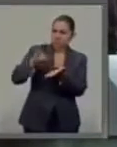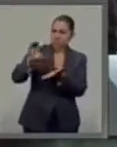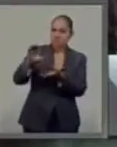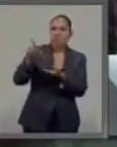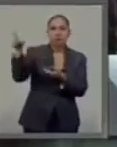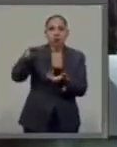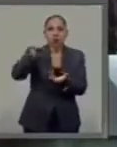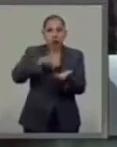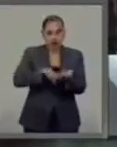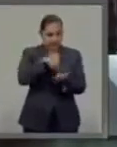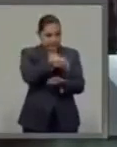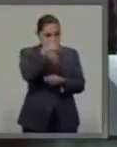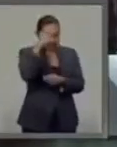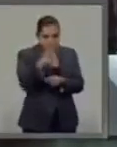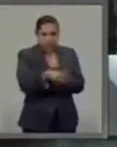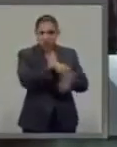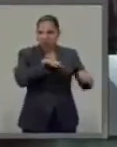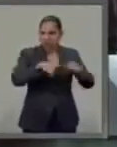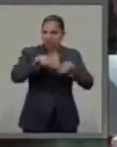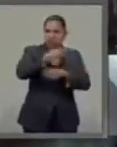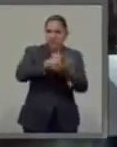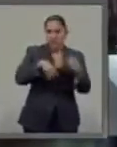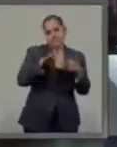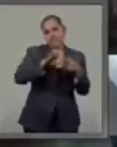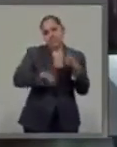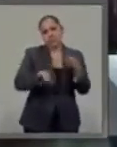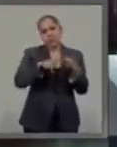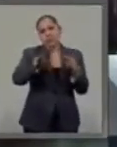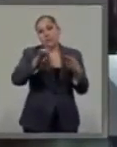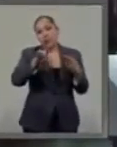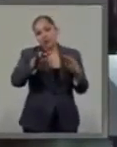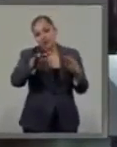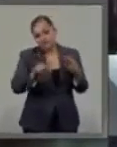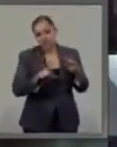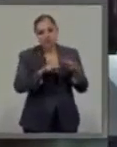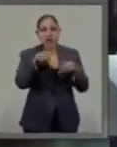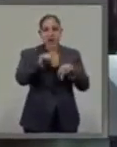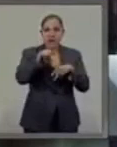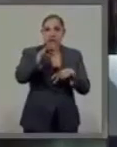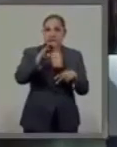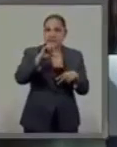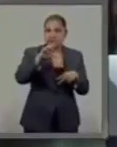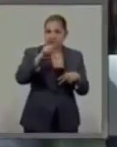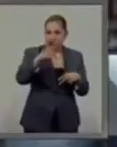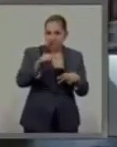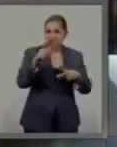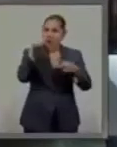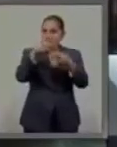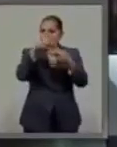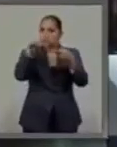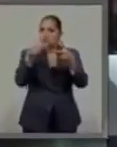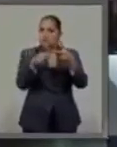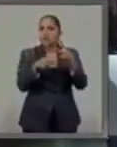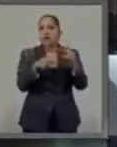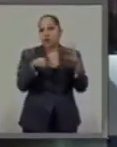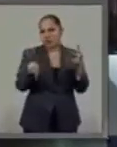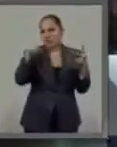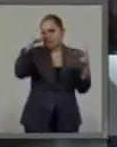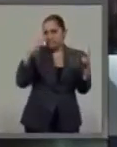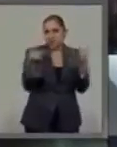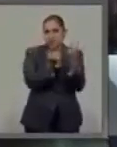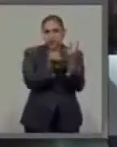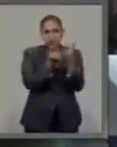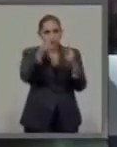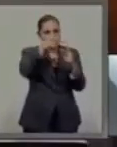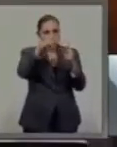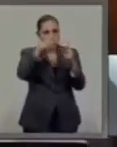que países como Bolivia y Nicaragua, los salarios en México son similares a los de esos países. Estamos